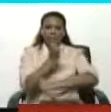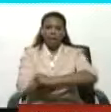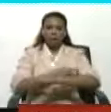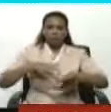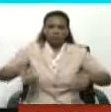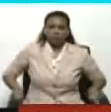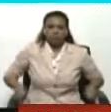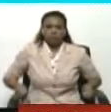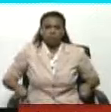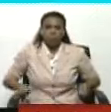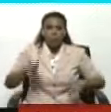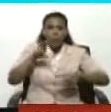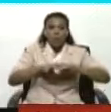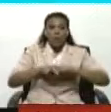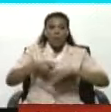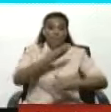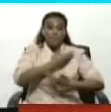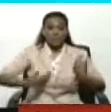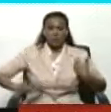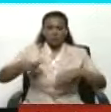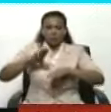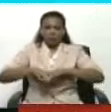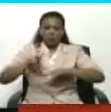Están locos por la silla de Miraflores.